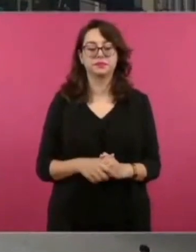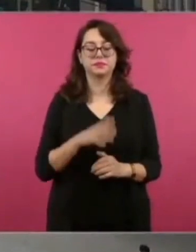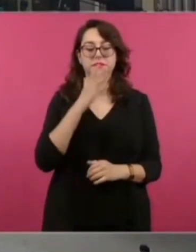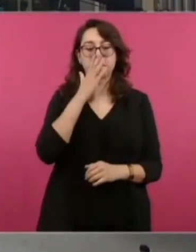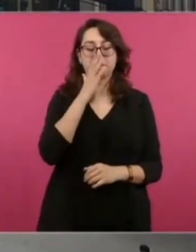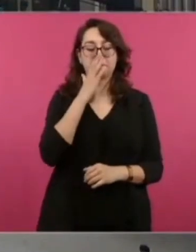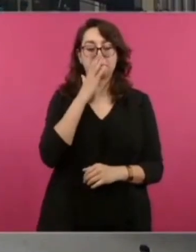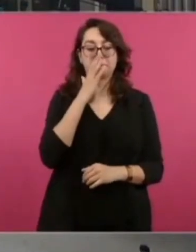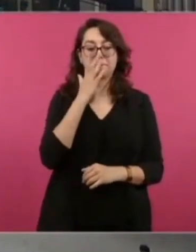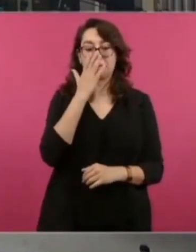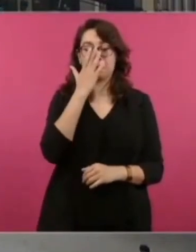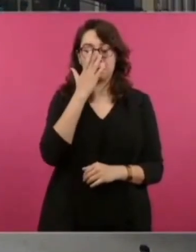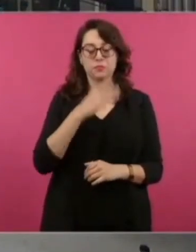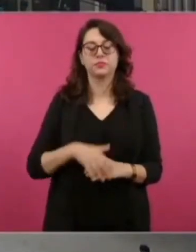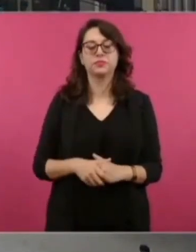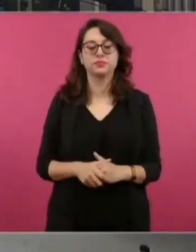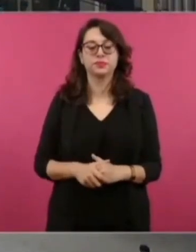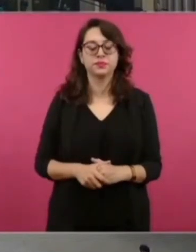Y esto